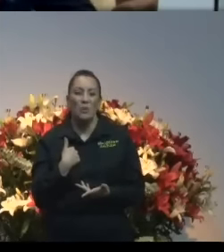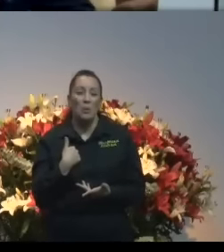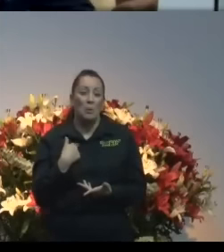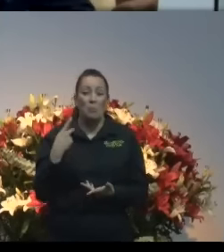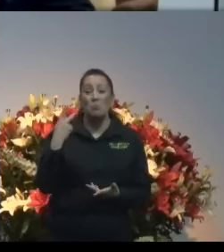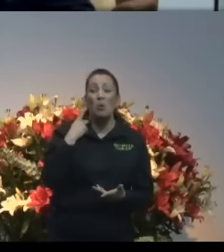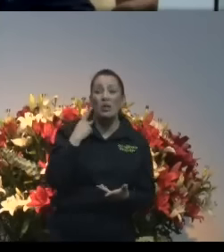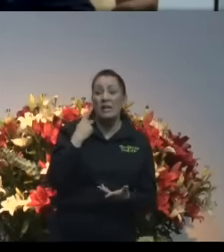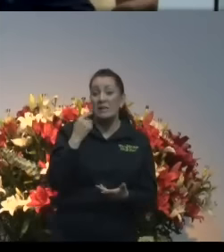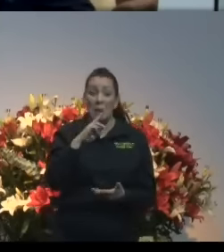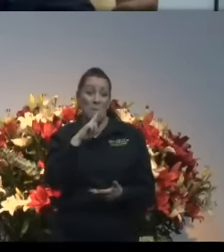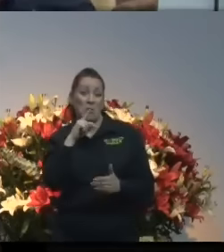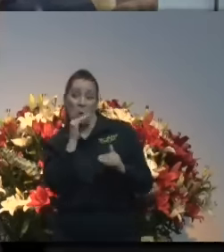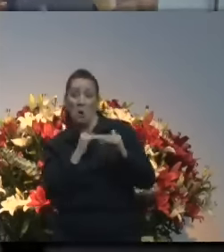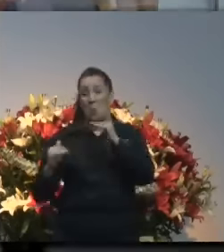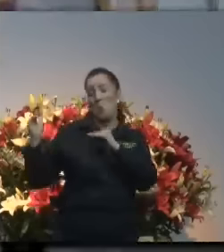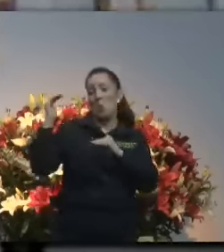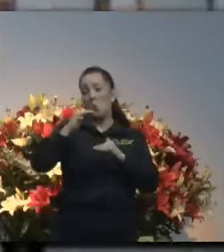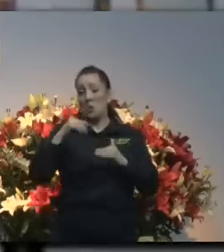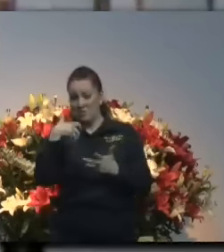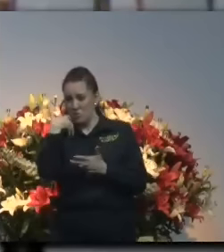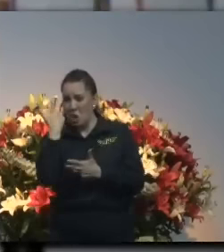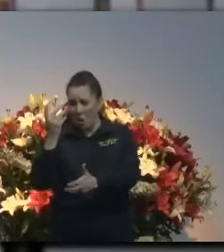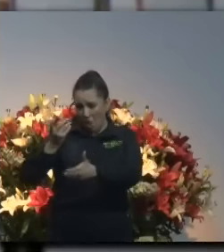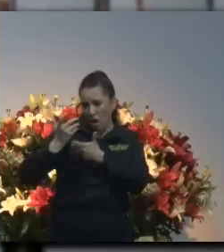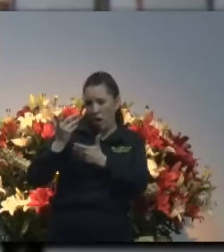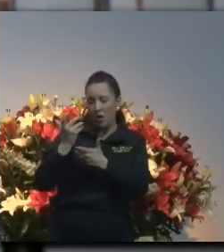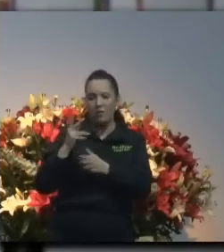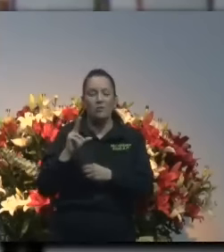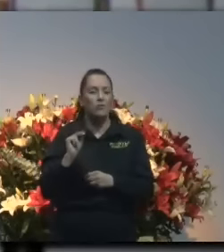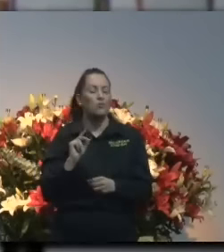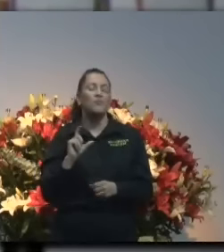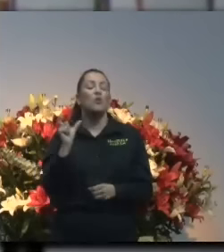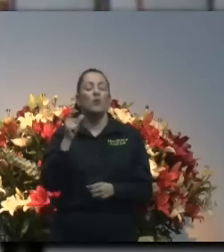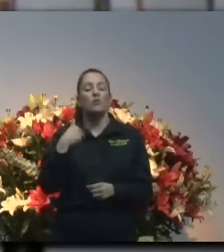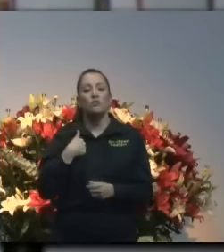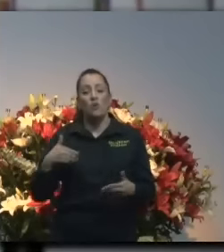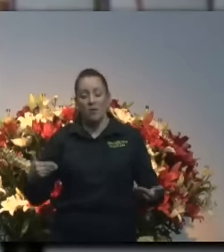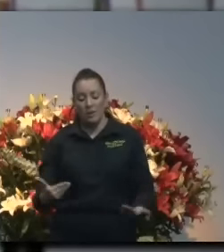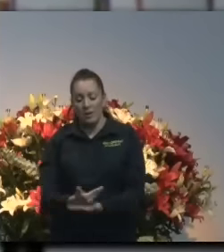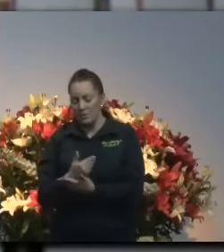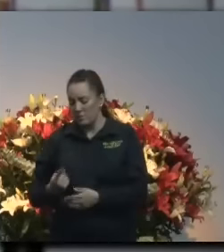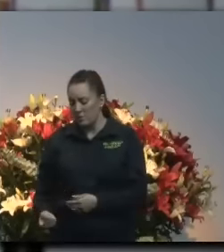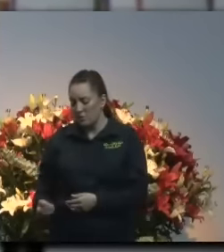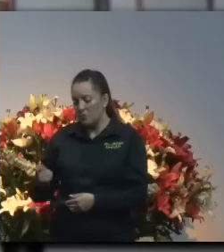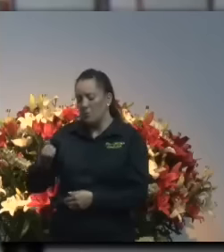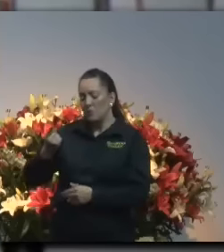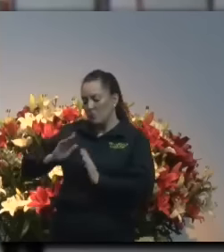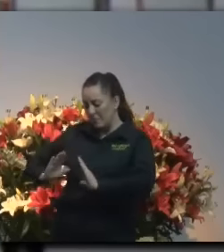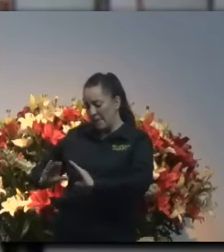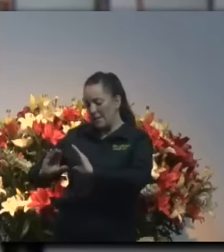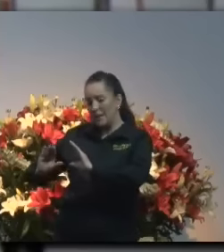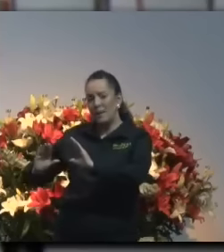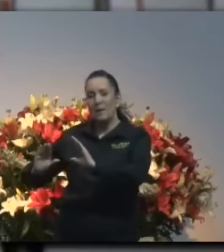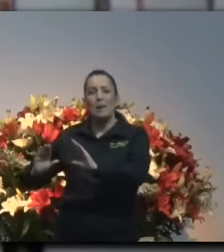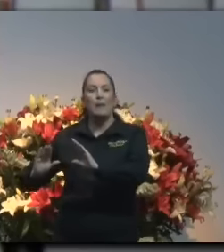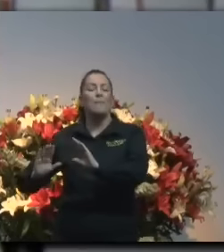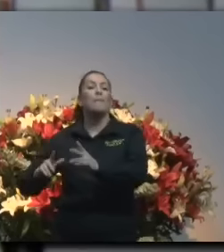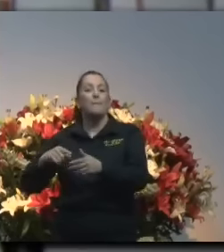política, que desde que nací se me educó en el